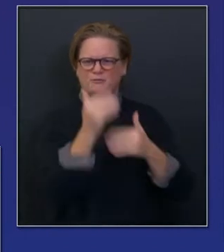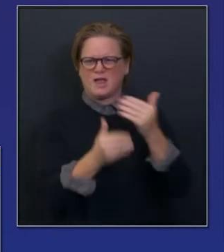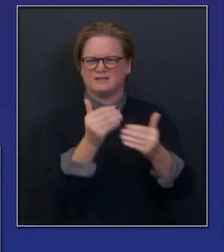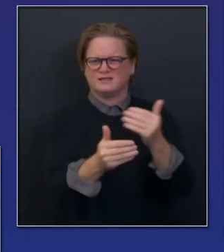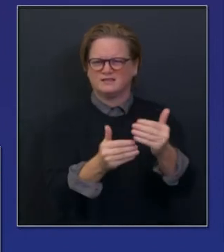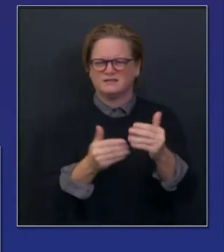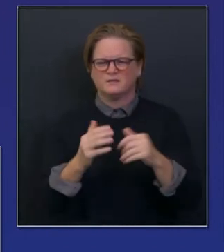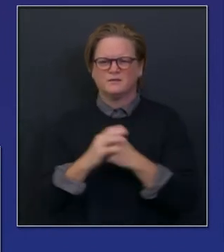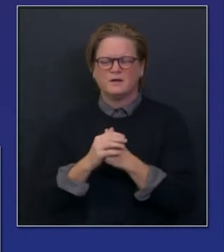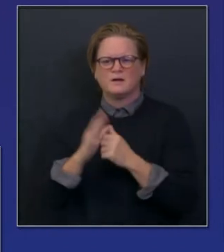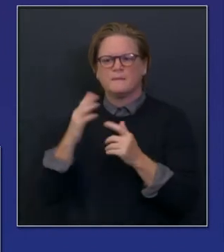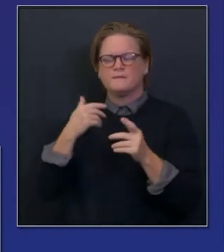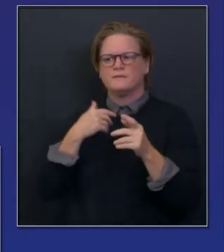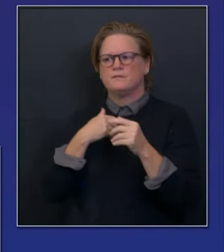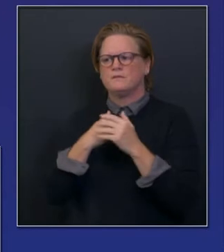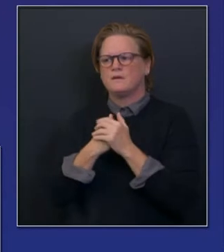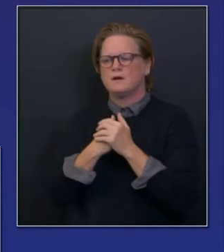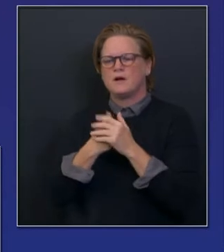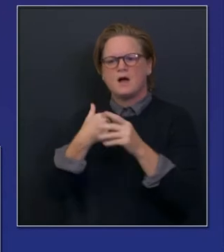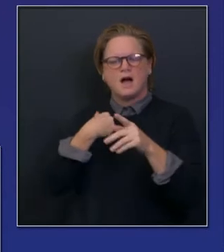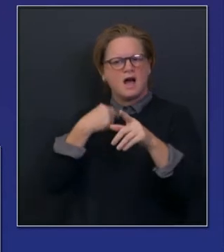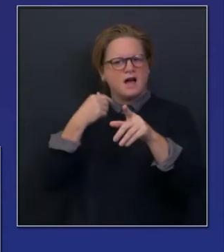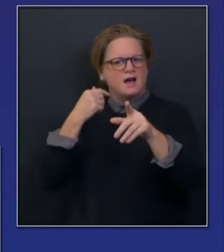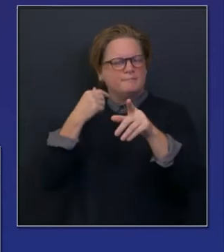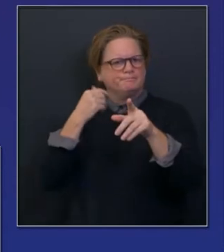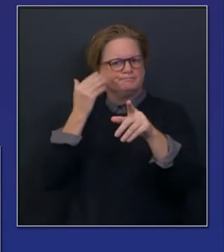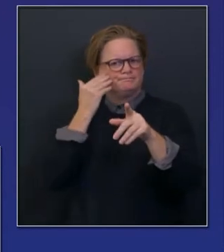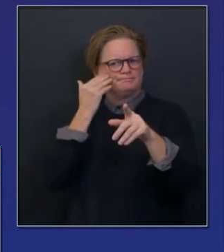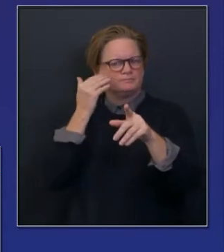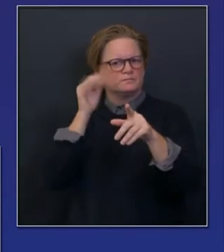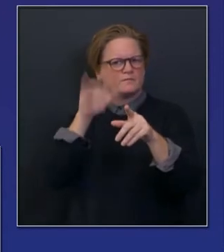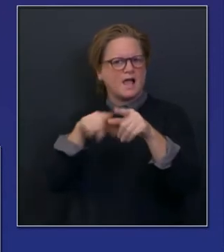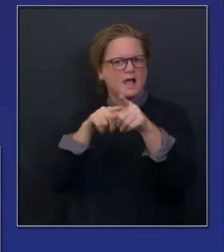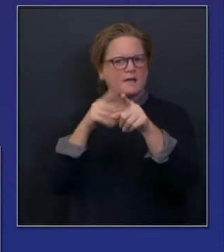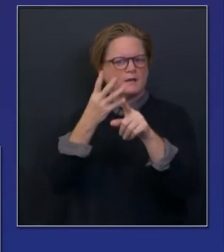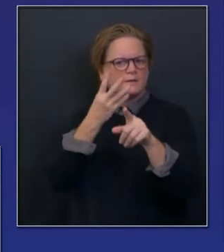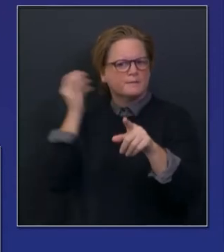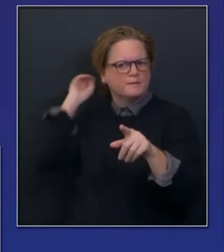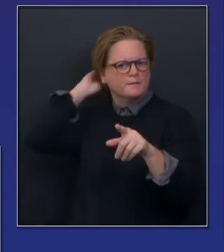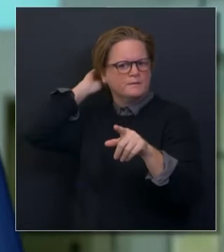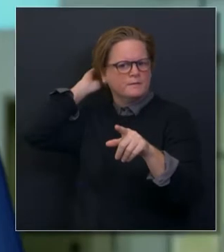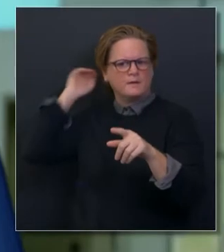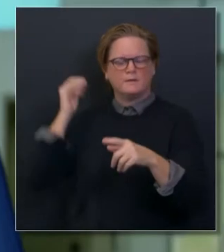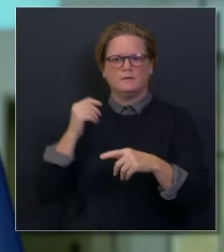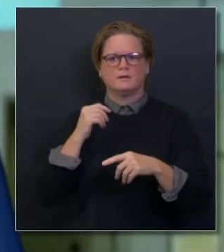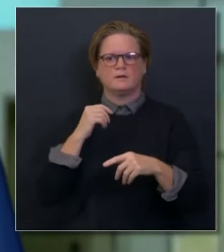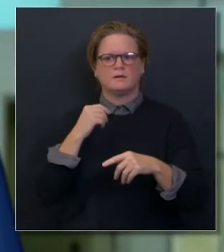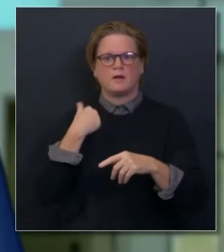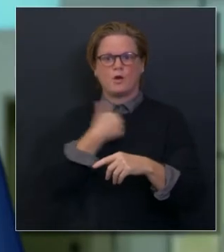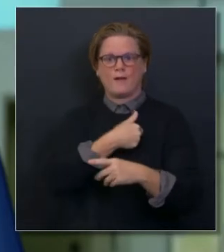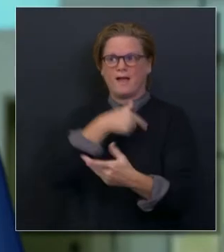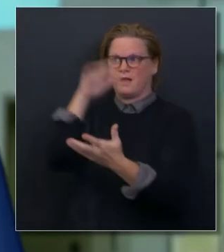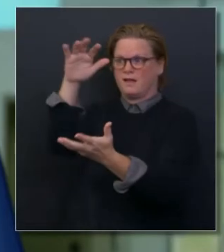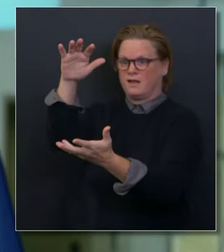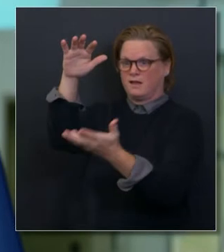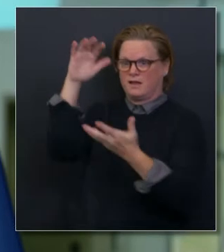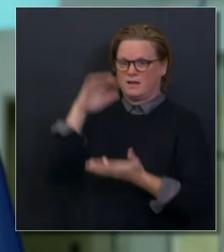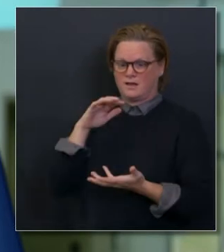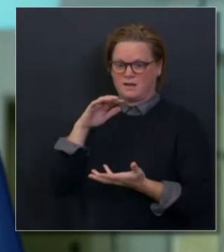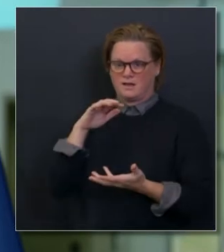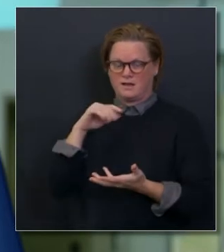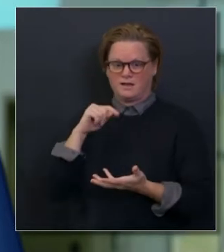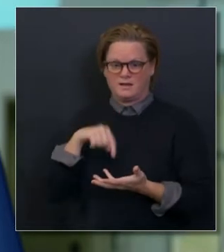conscientes, y disculpe por recalcar su pregunta, ahorita el doctor Galli hablará. Solo